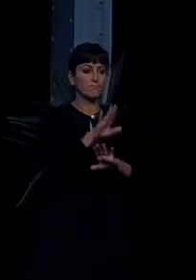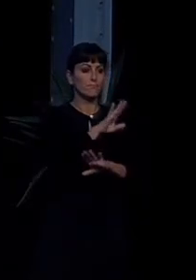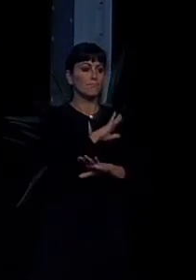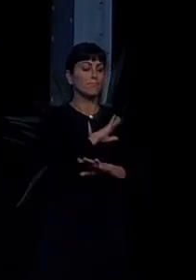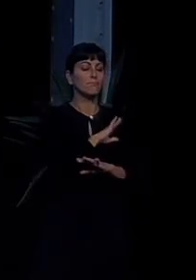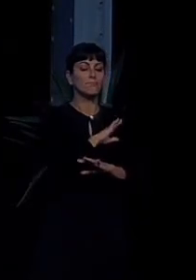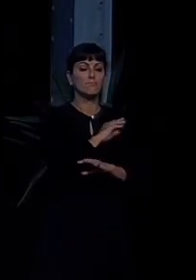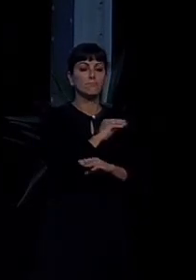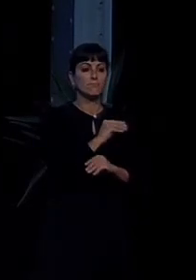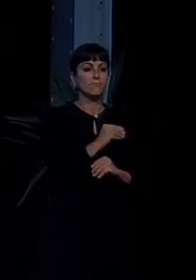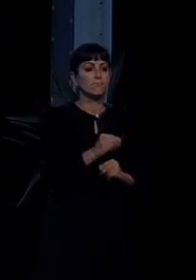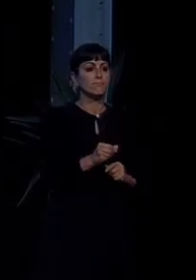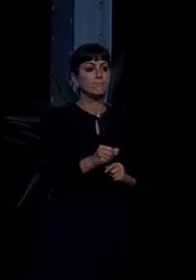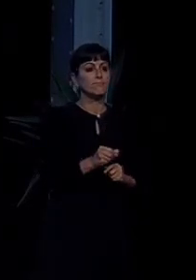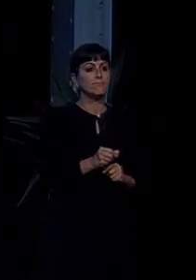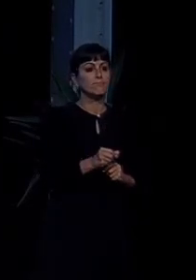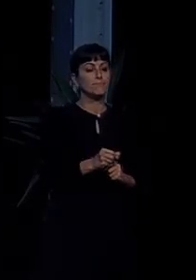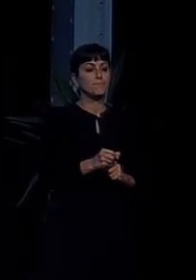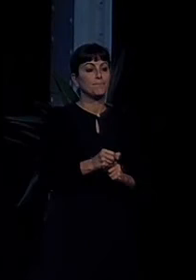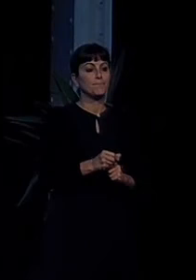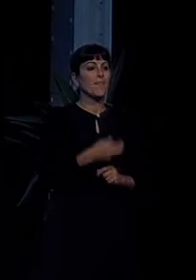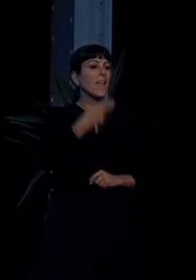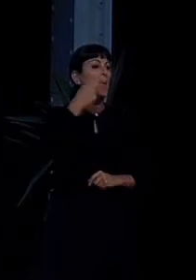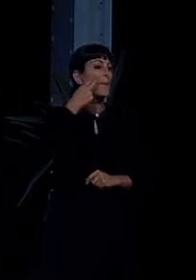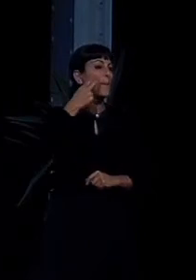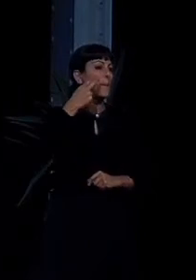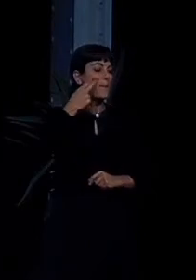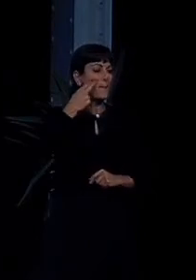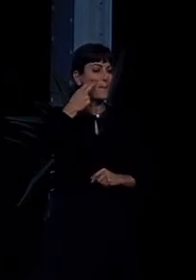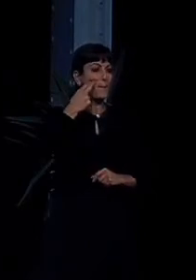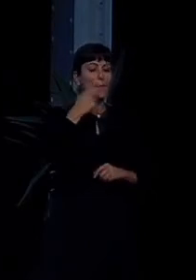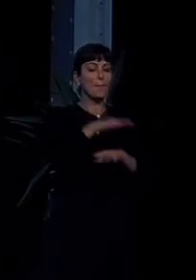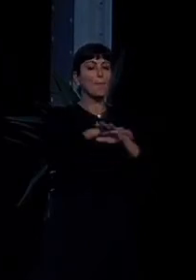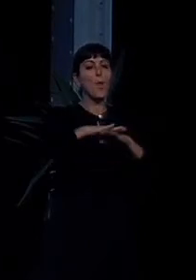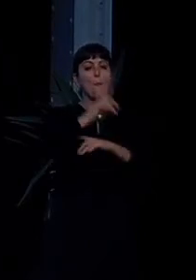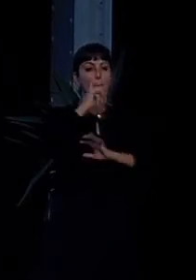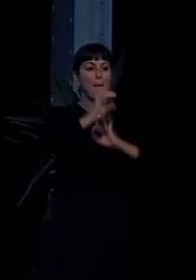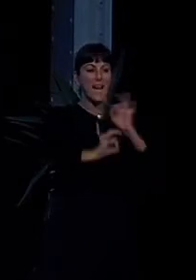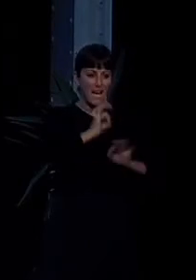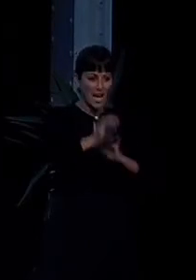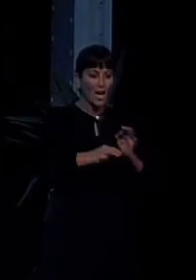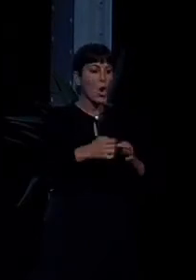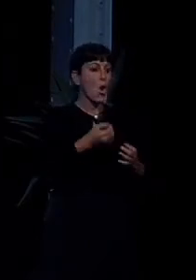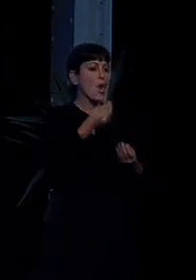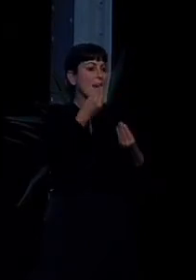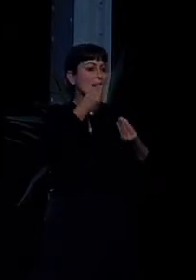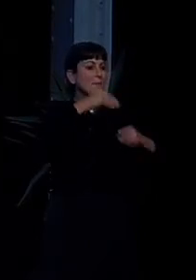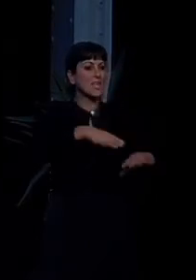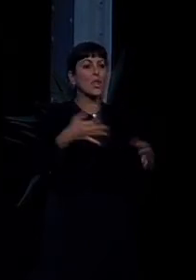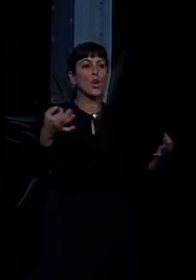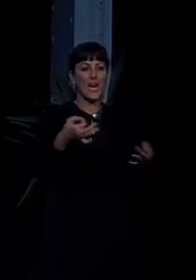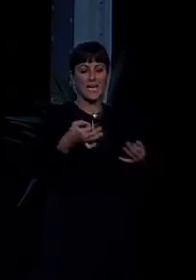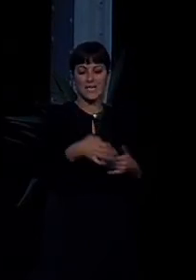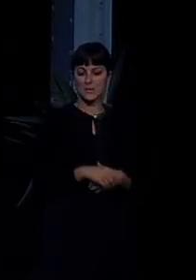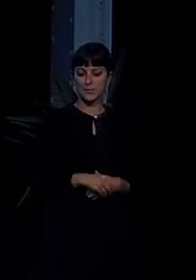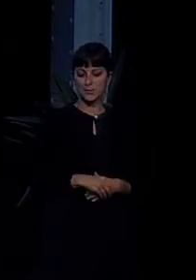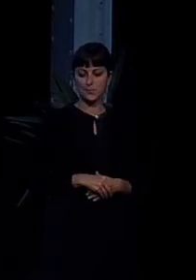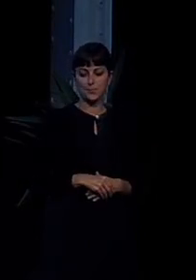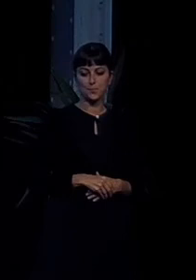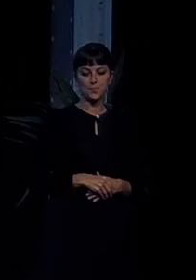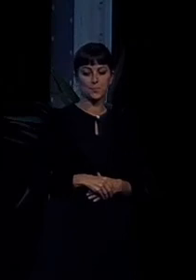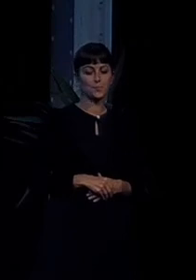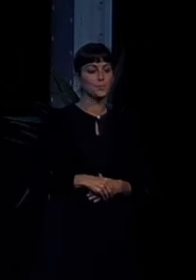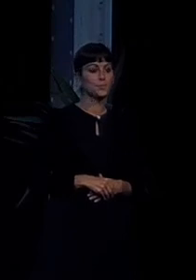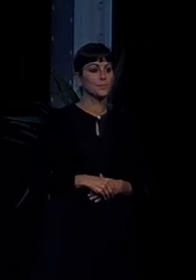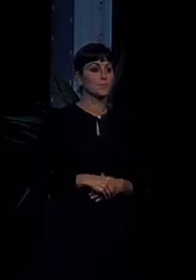¿Qué son las representaciones sobre el peligro? Las representaciones en su acepción más genérica, ¿no? Las representaciones en su acepción más genérica serían